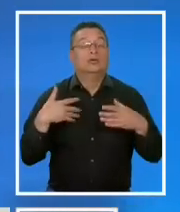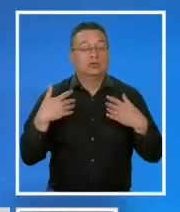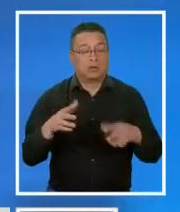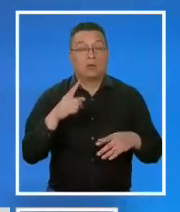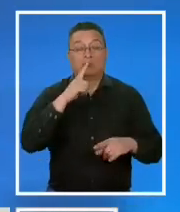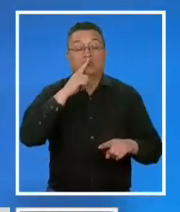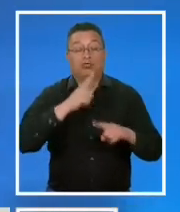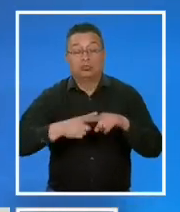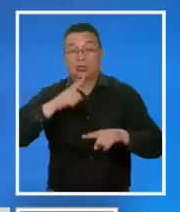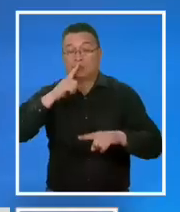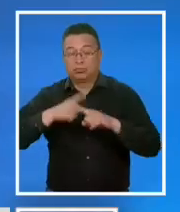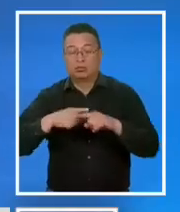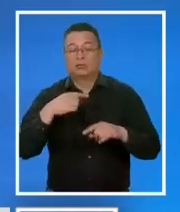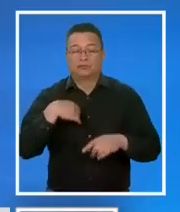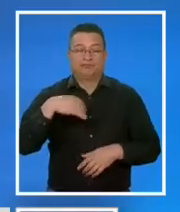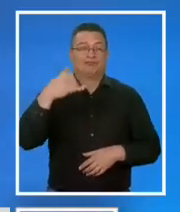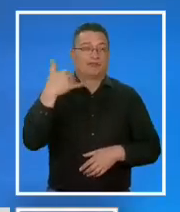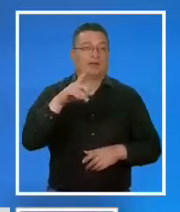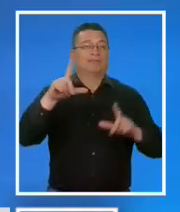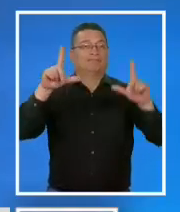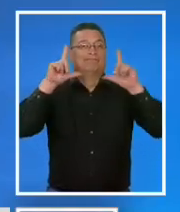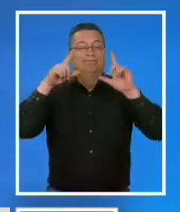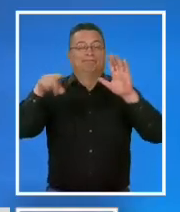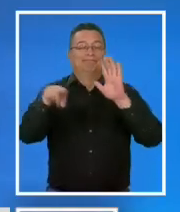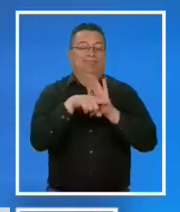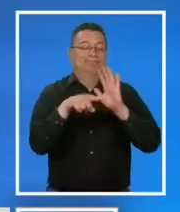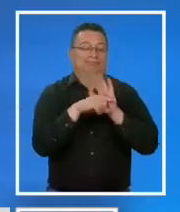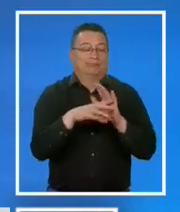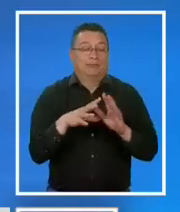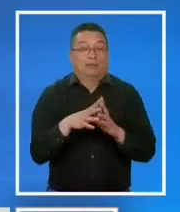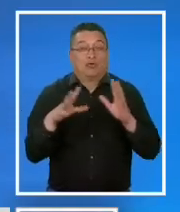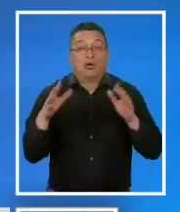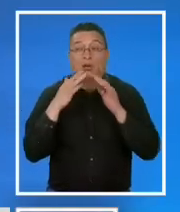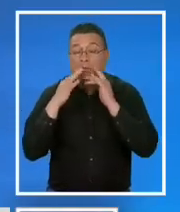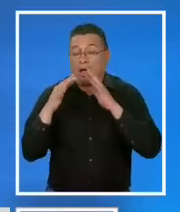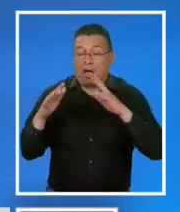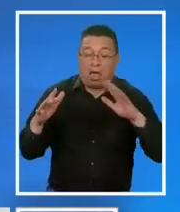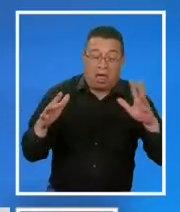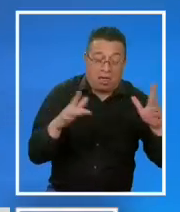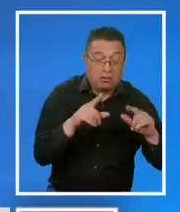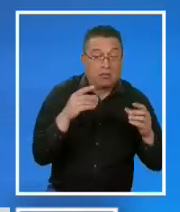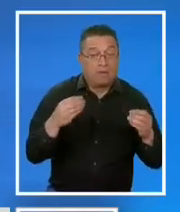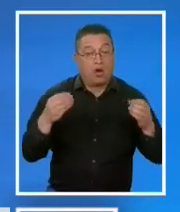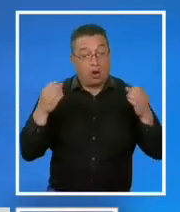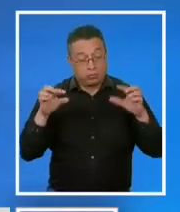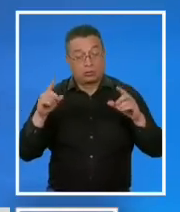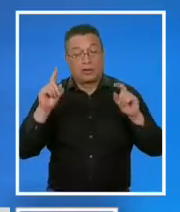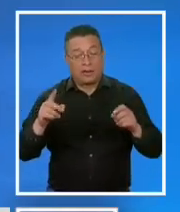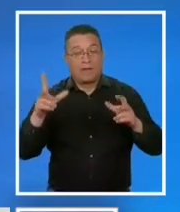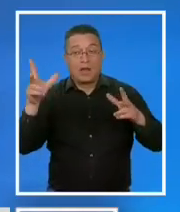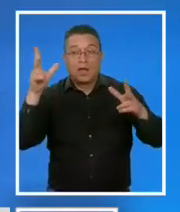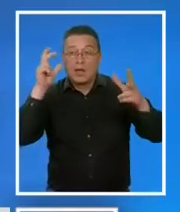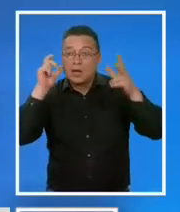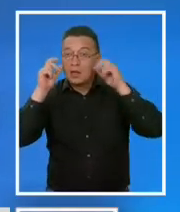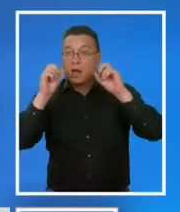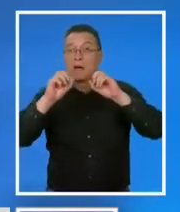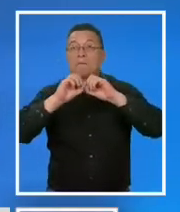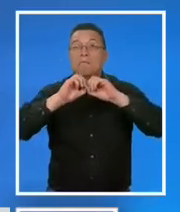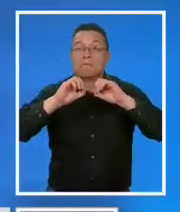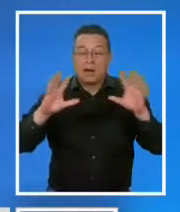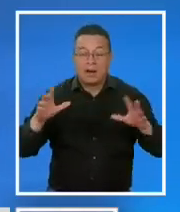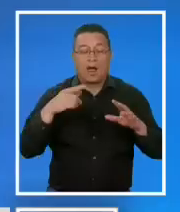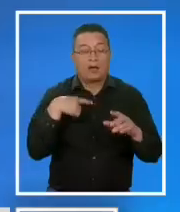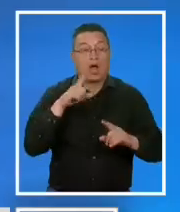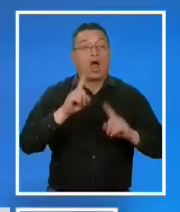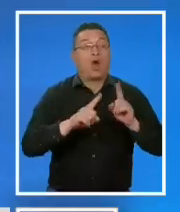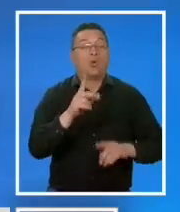manoseados los nombres Ah y ha habido tanto discurso en esto Entonces yo creo que sería una buena oportunidad de que escuchen con más detención porque se ha criticado que